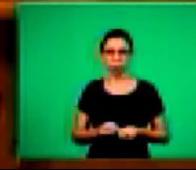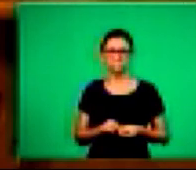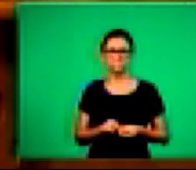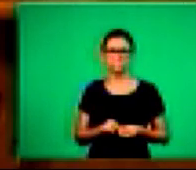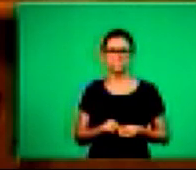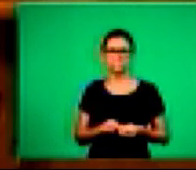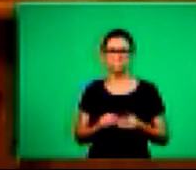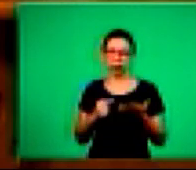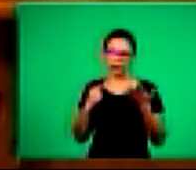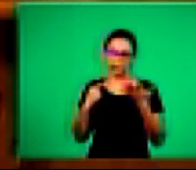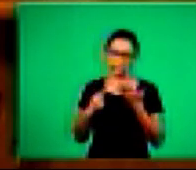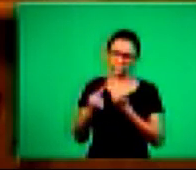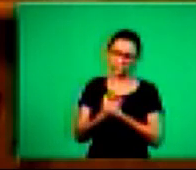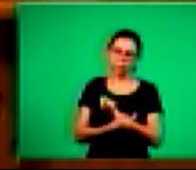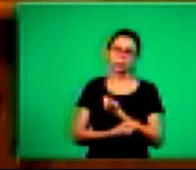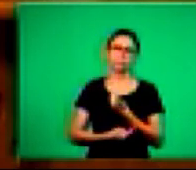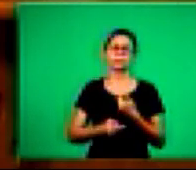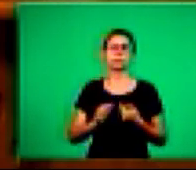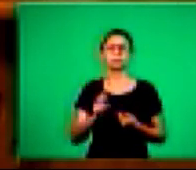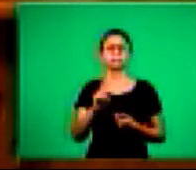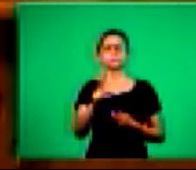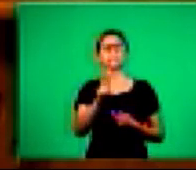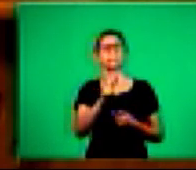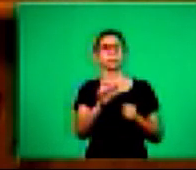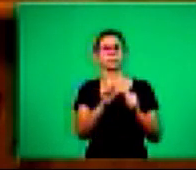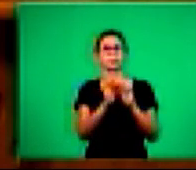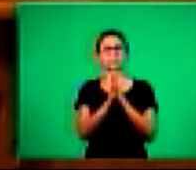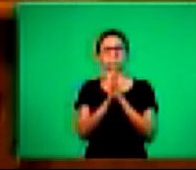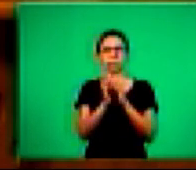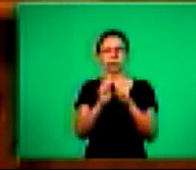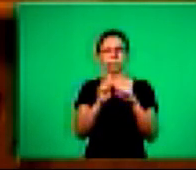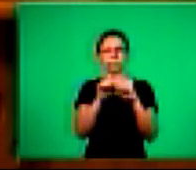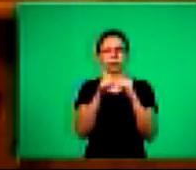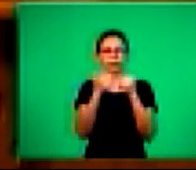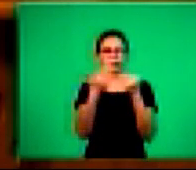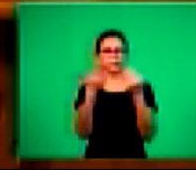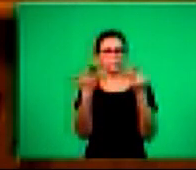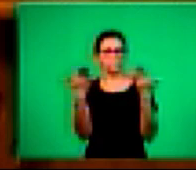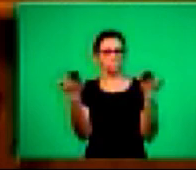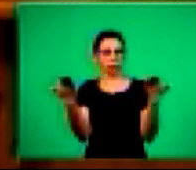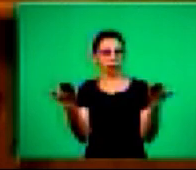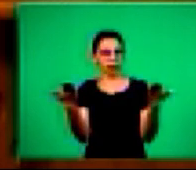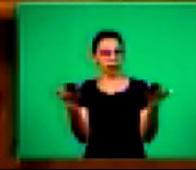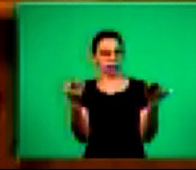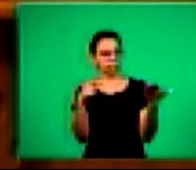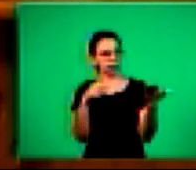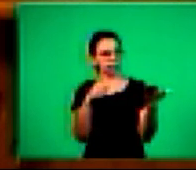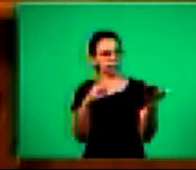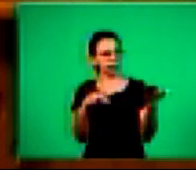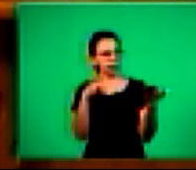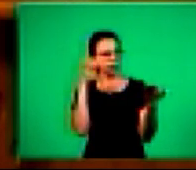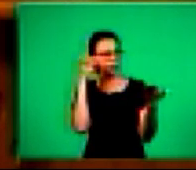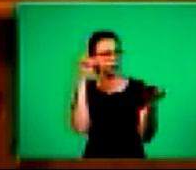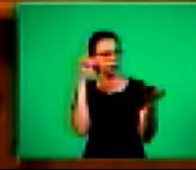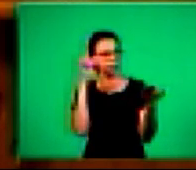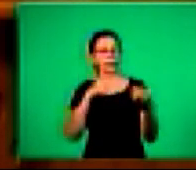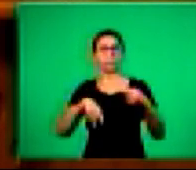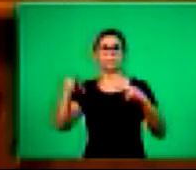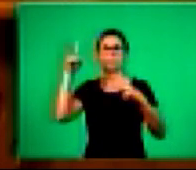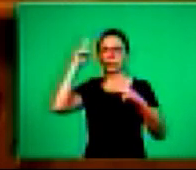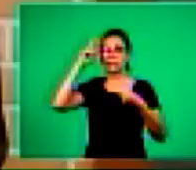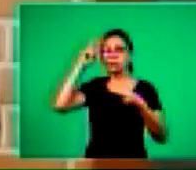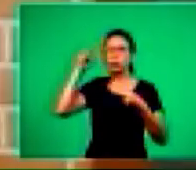la biblia busquen y procuren dos cosas lo histórico y lo profético lo histórico es la necesidad que tú tienes de